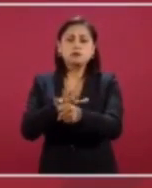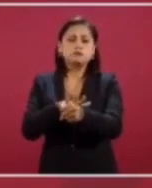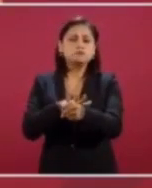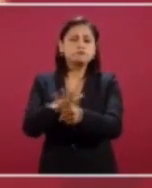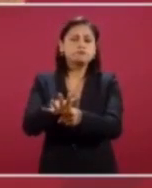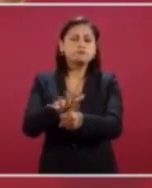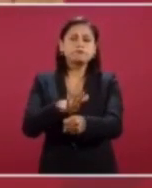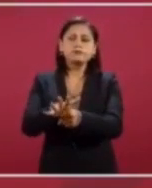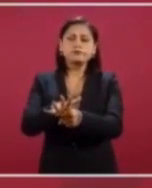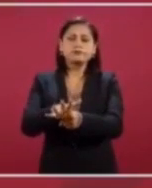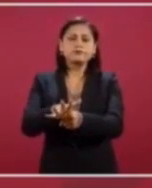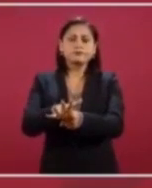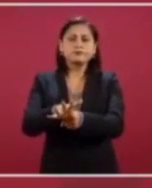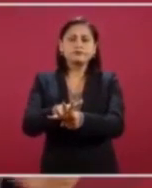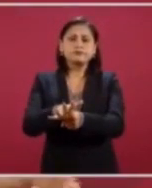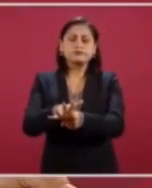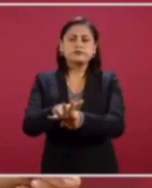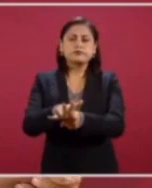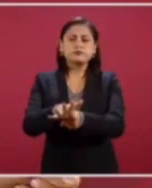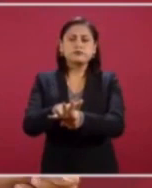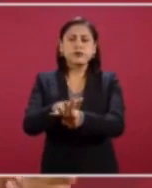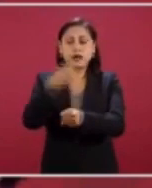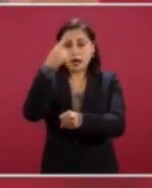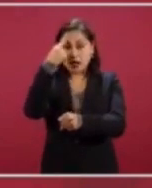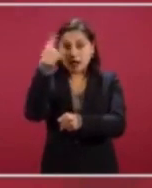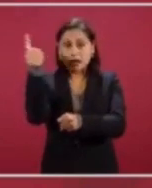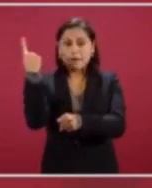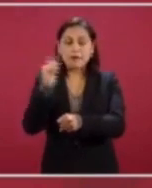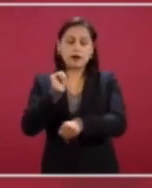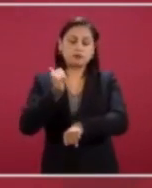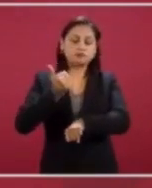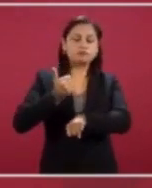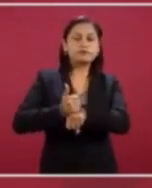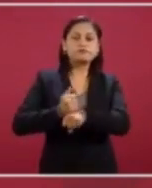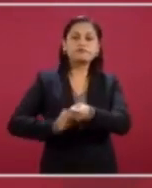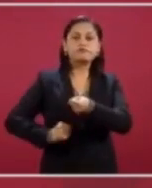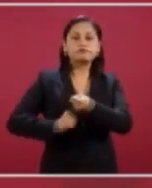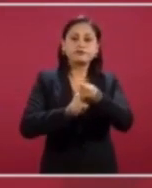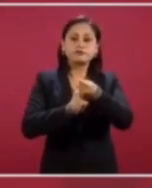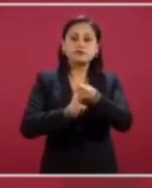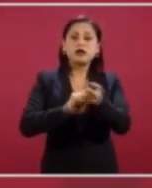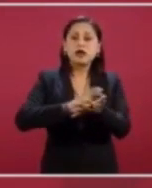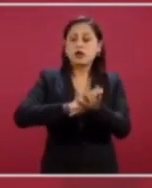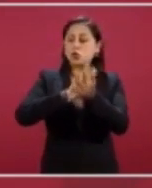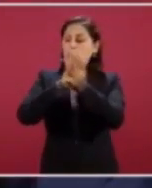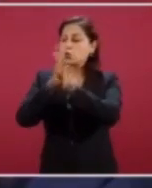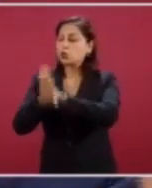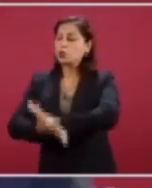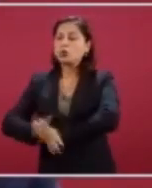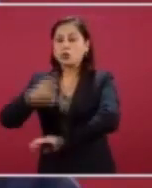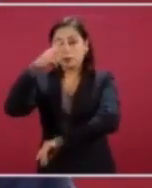para dejar sentadas las bases de la transformación del país.